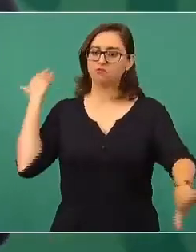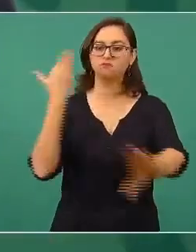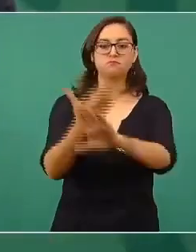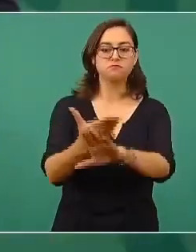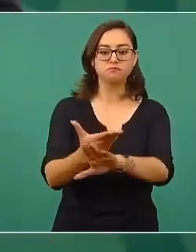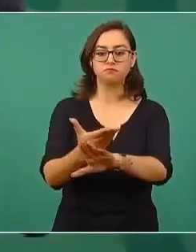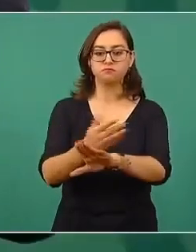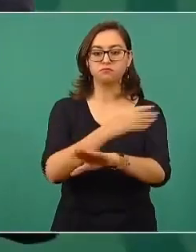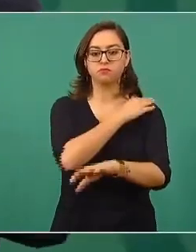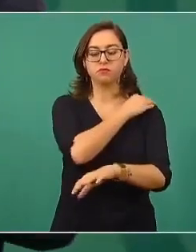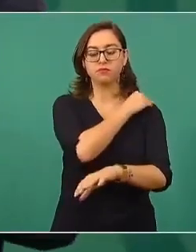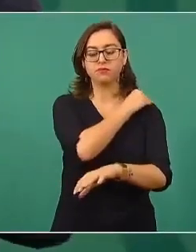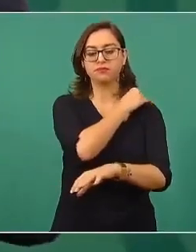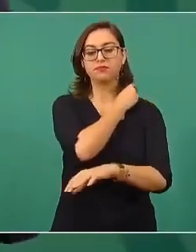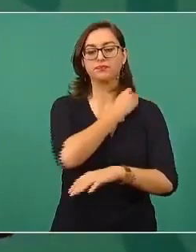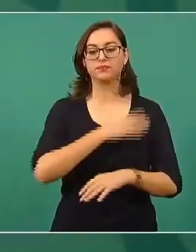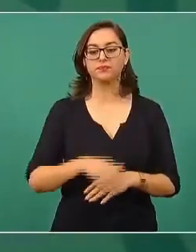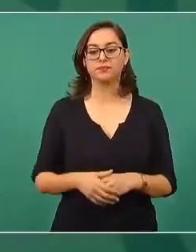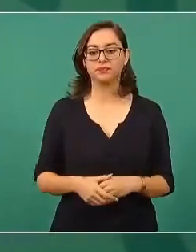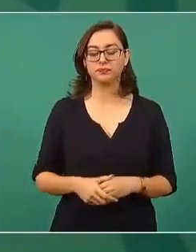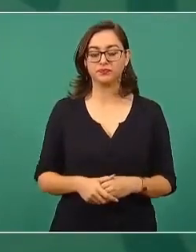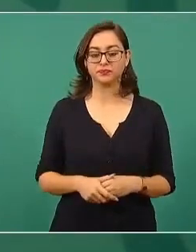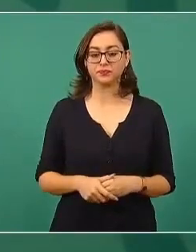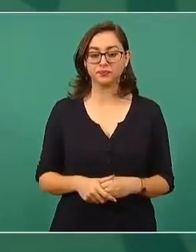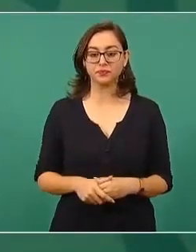O sea, y no les importa